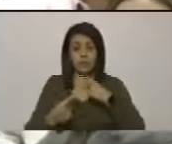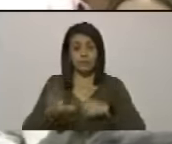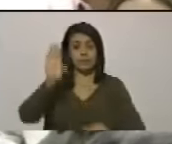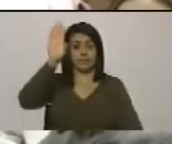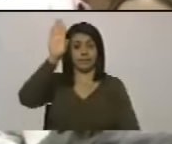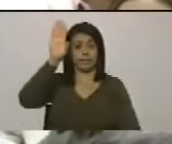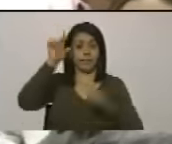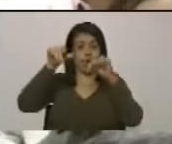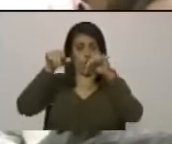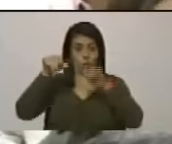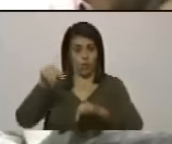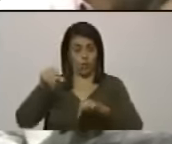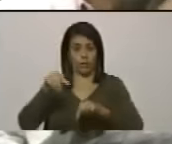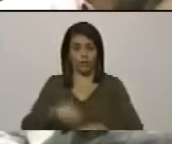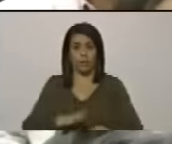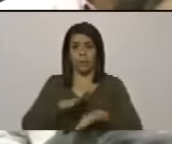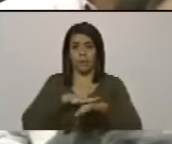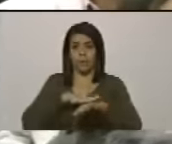porque